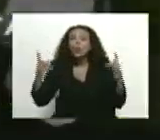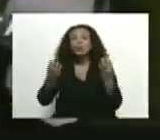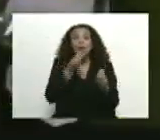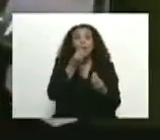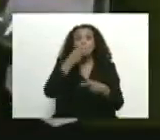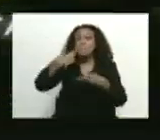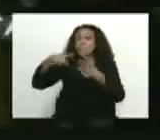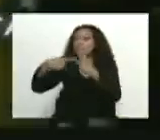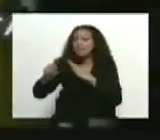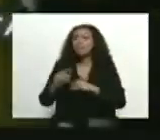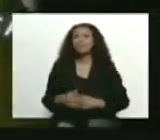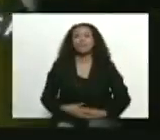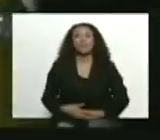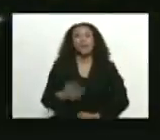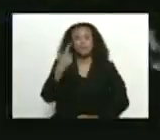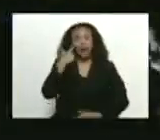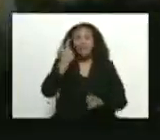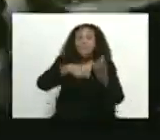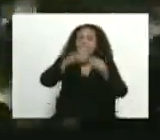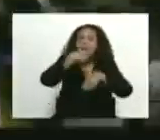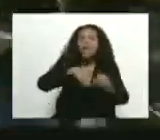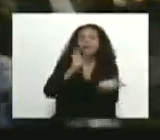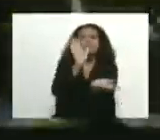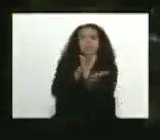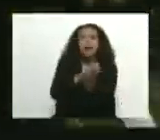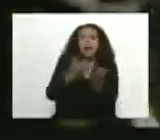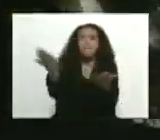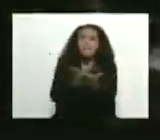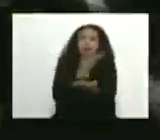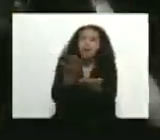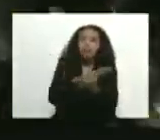comida, para que vendan patacón ahí.